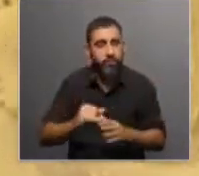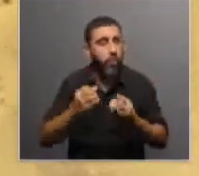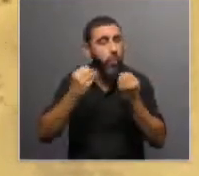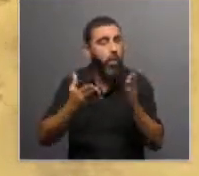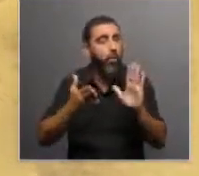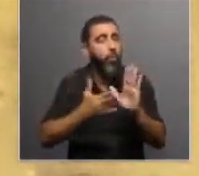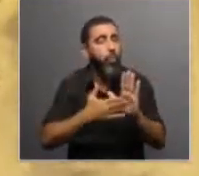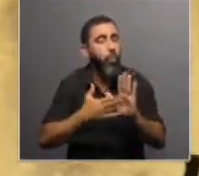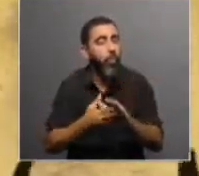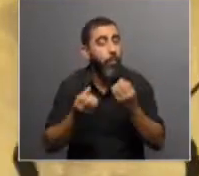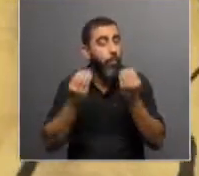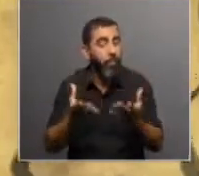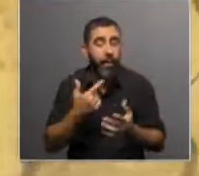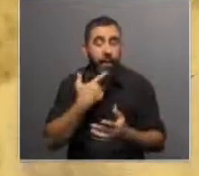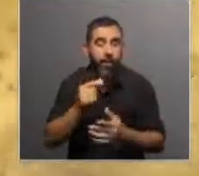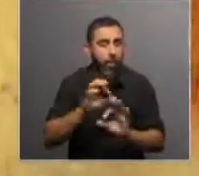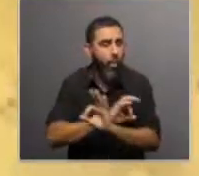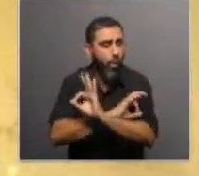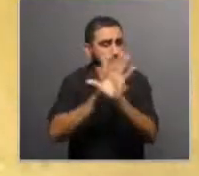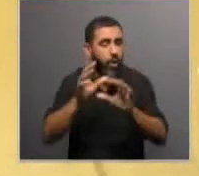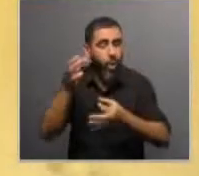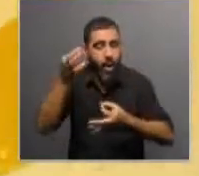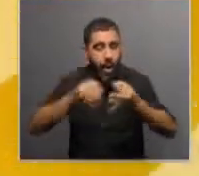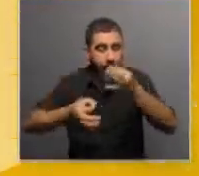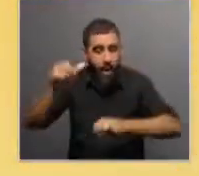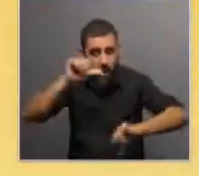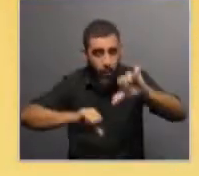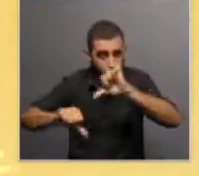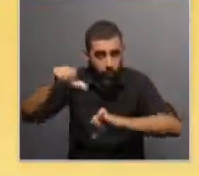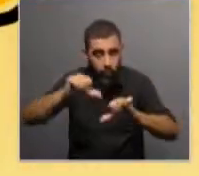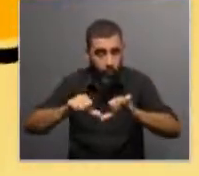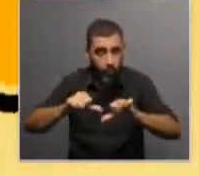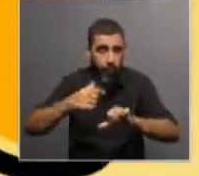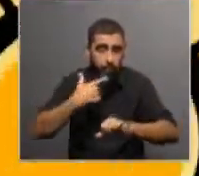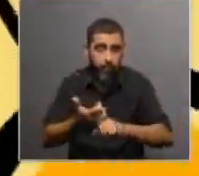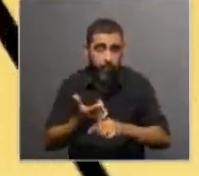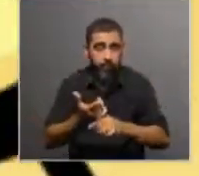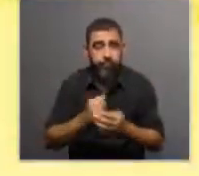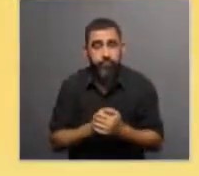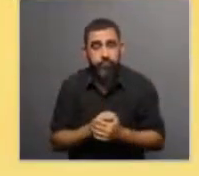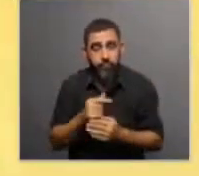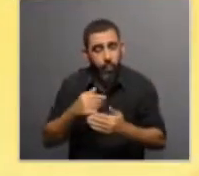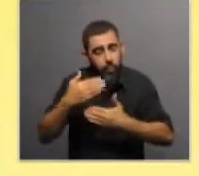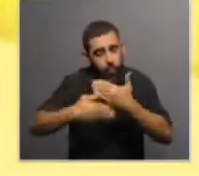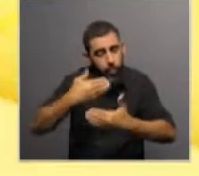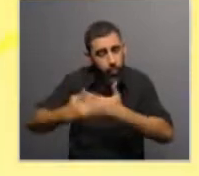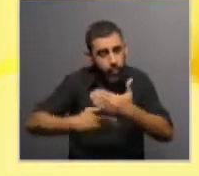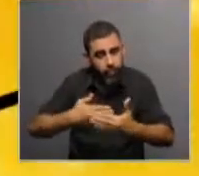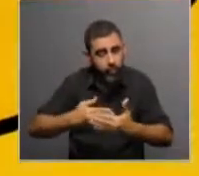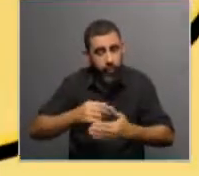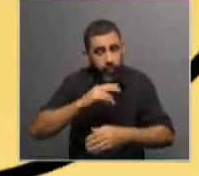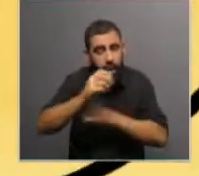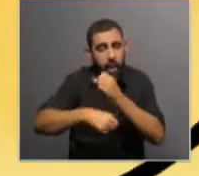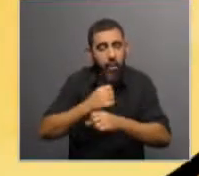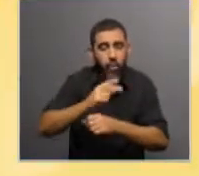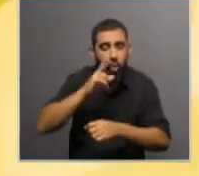demostrado que sí? Básicamente, el ejemplo más claro es el de los laboratorios virtuales, que fue todo un proceso que estuvimos desarrollando durante el